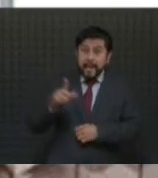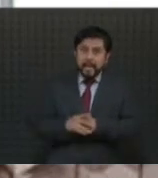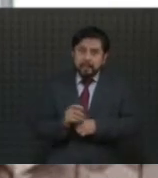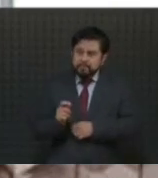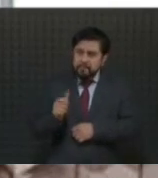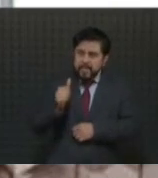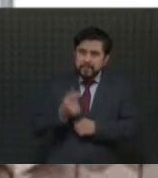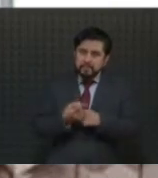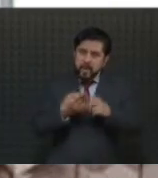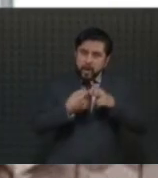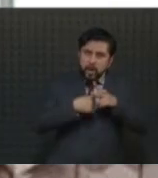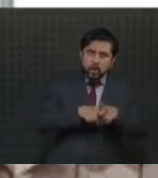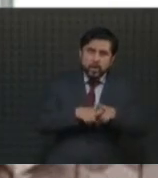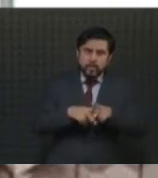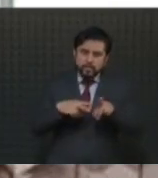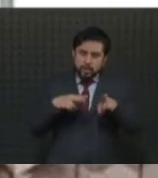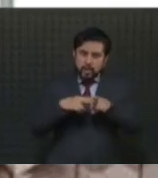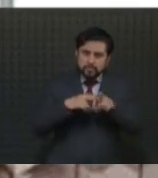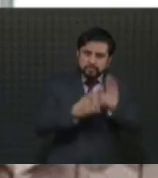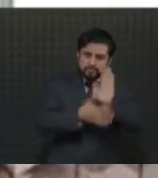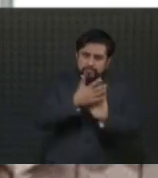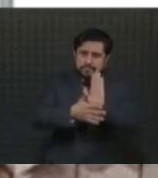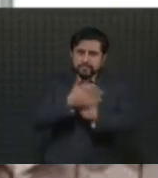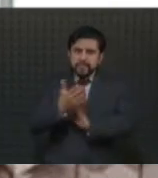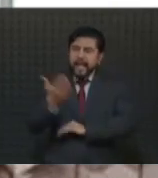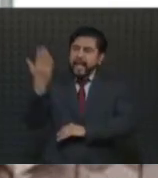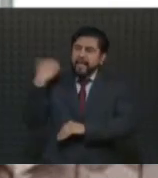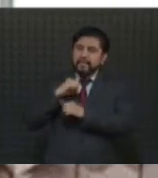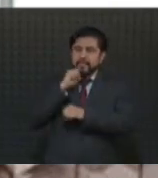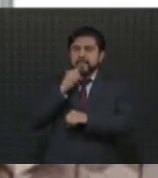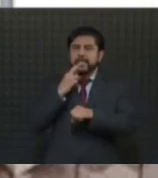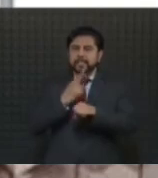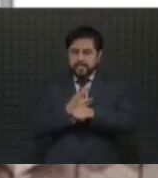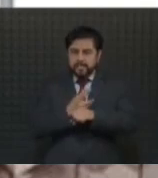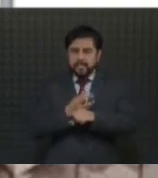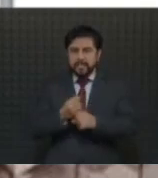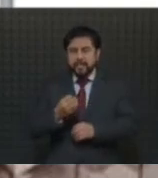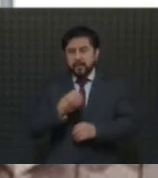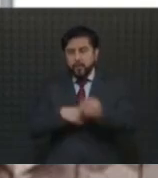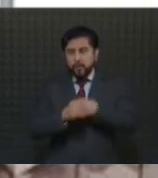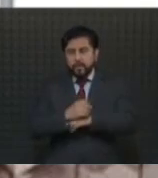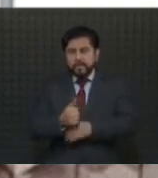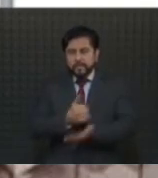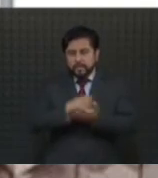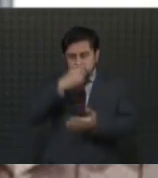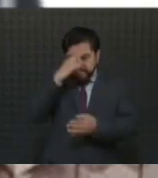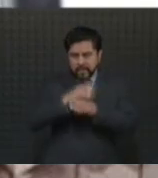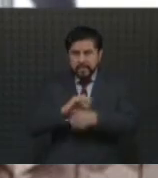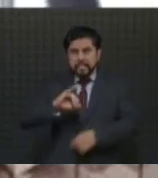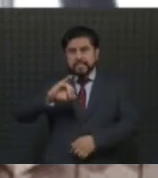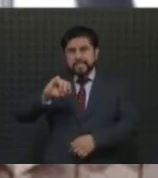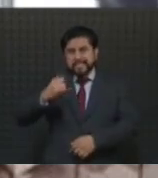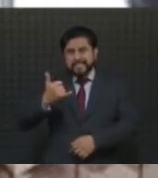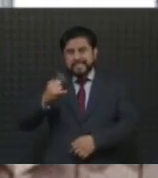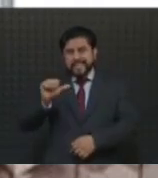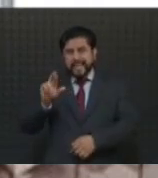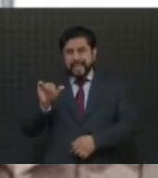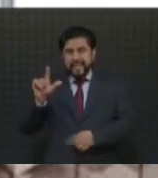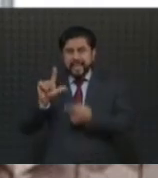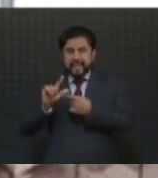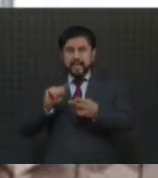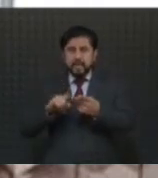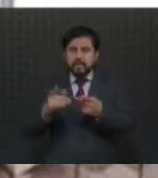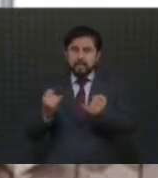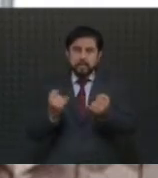parques cuando estuvo por acá por la Secretaría de Obras. Yael Cerdeño, el residente, los que se